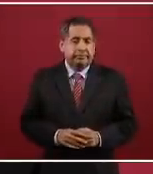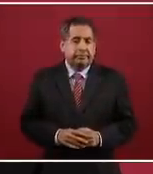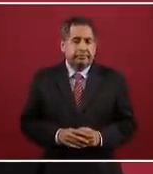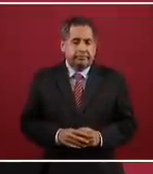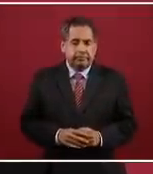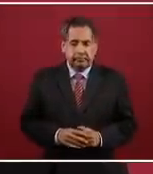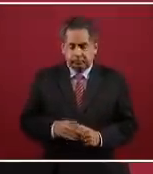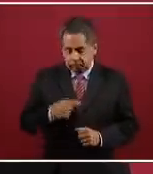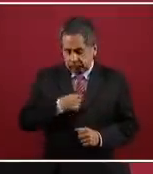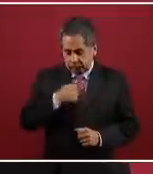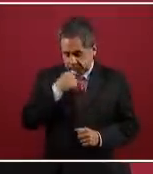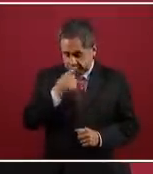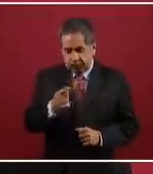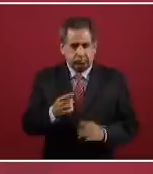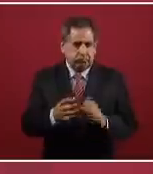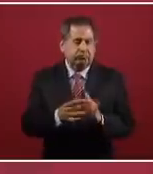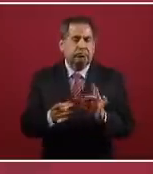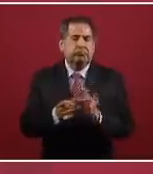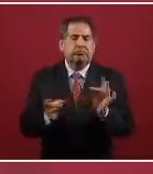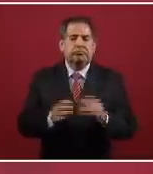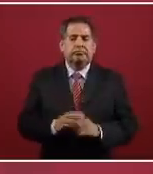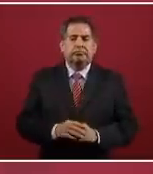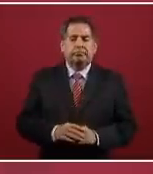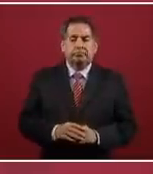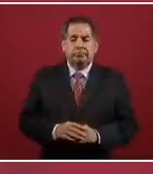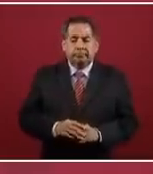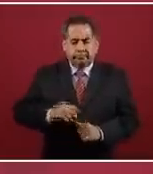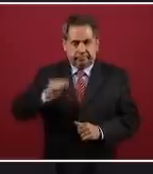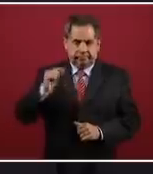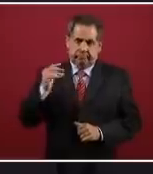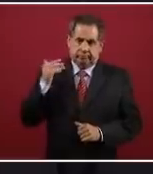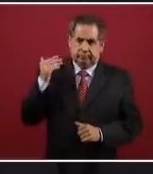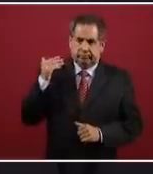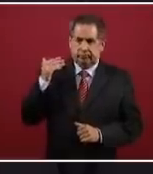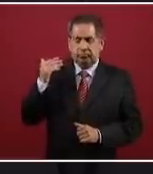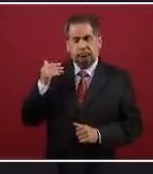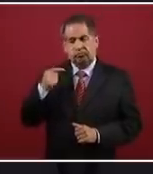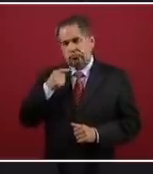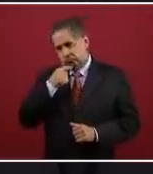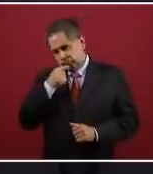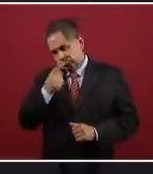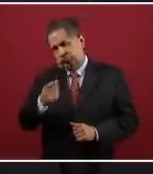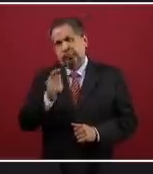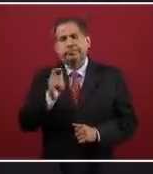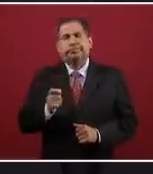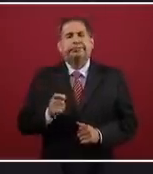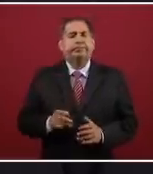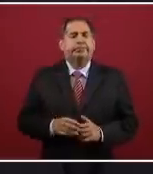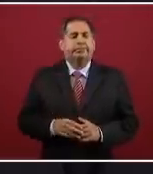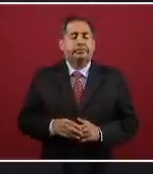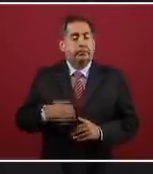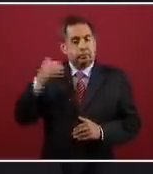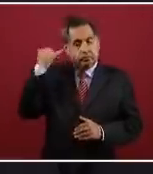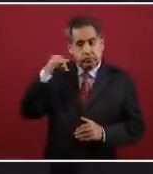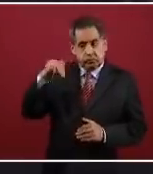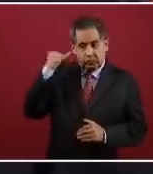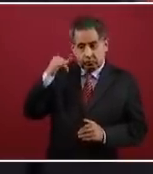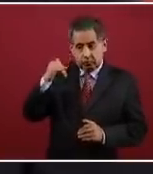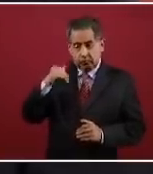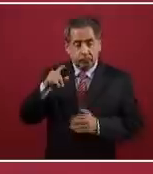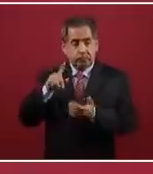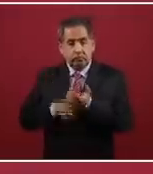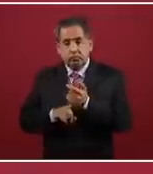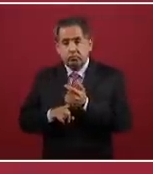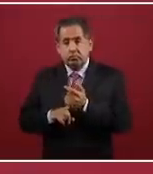Yo les comentaba hace poco que Yucatán es uno de los estados con